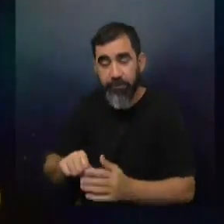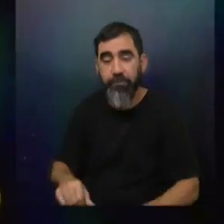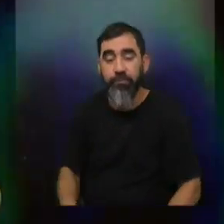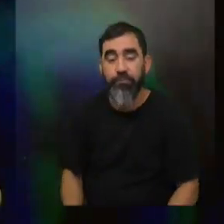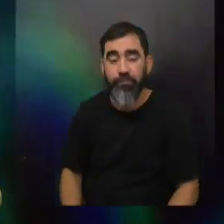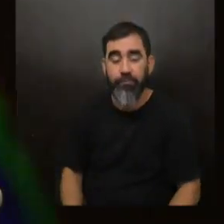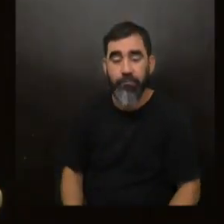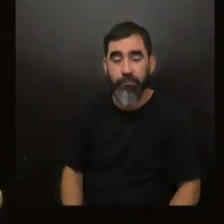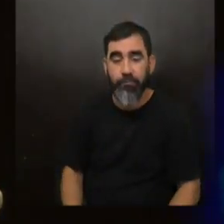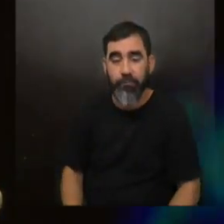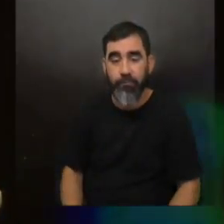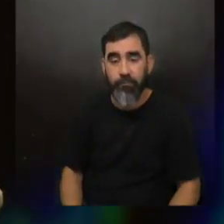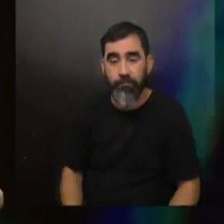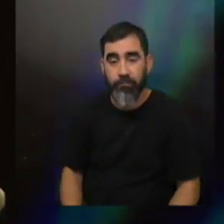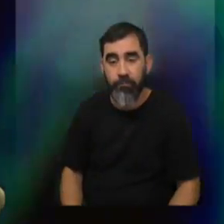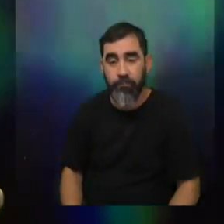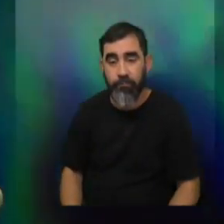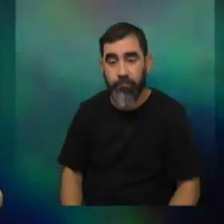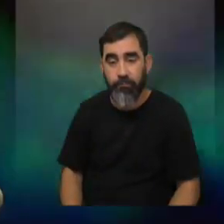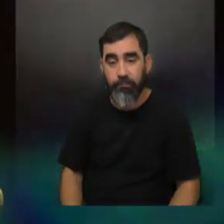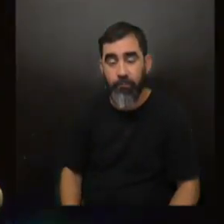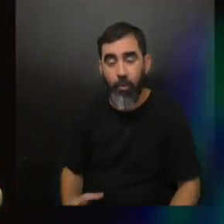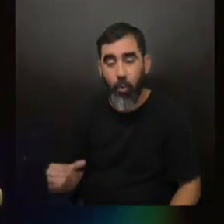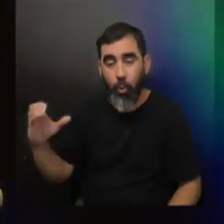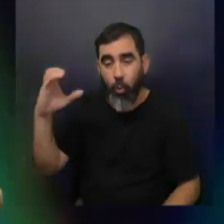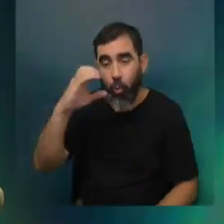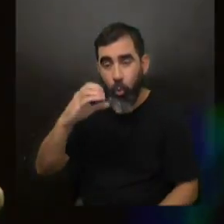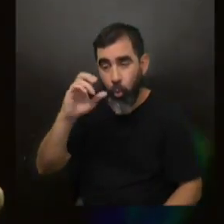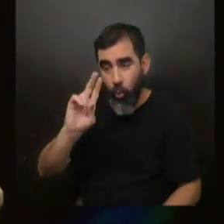países. Es curioso el caso uruguayo.